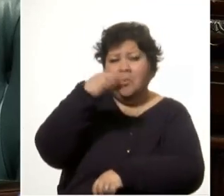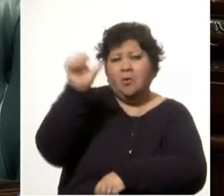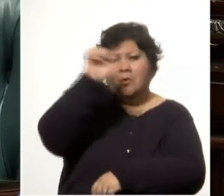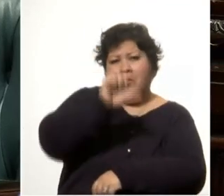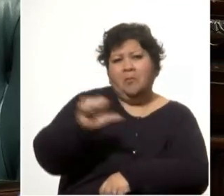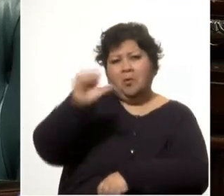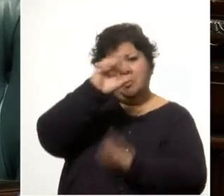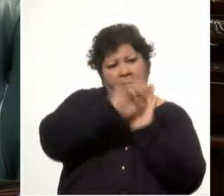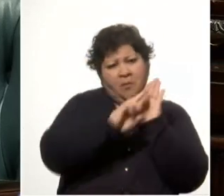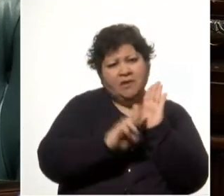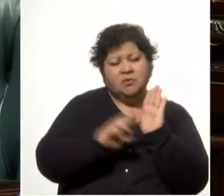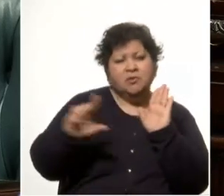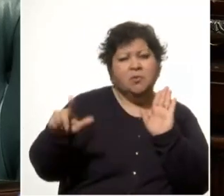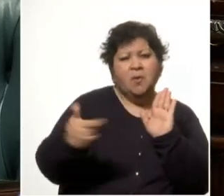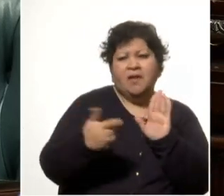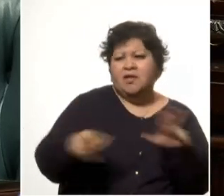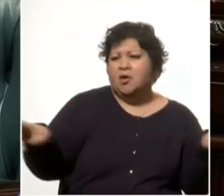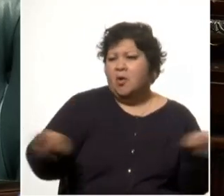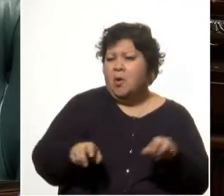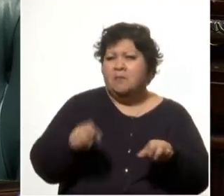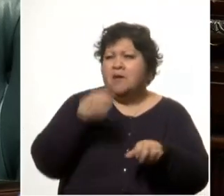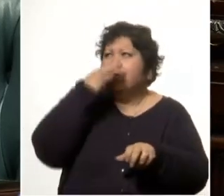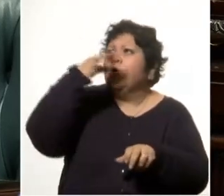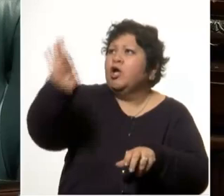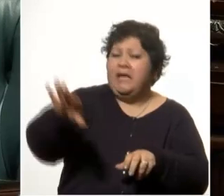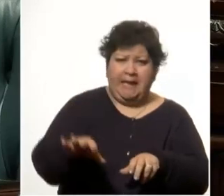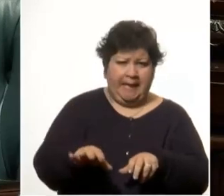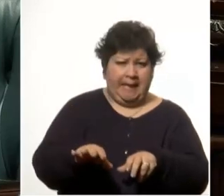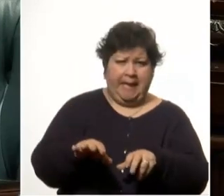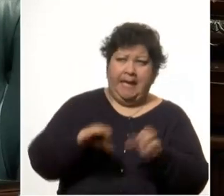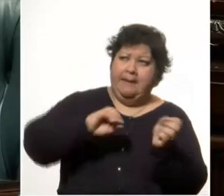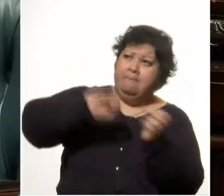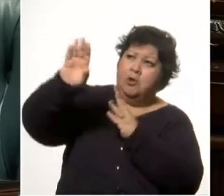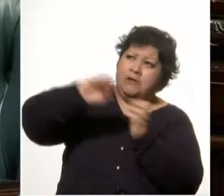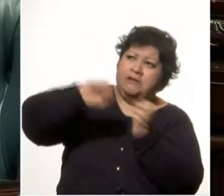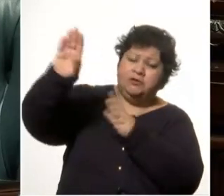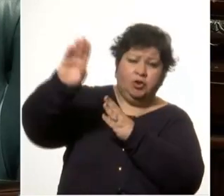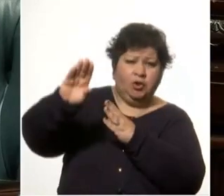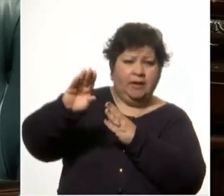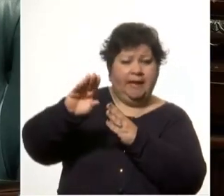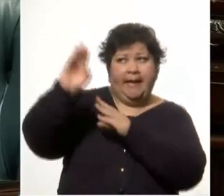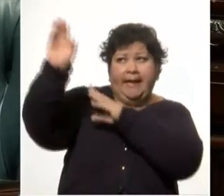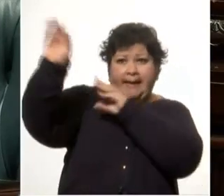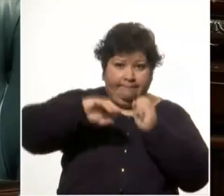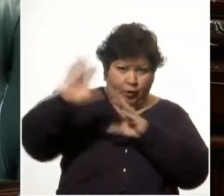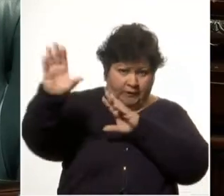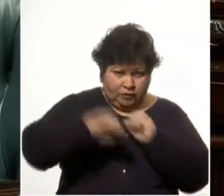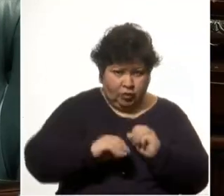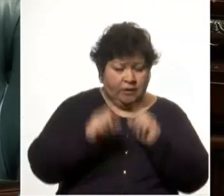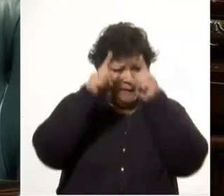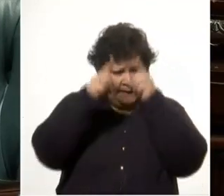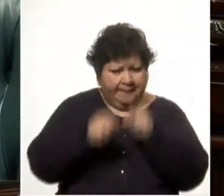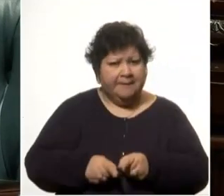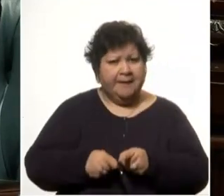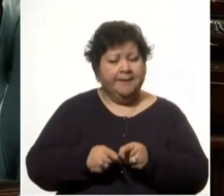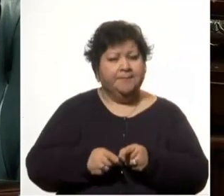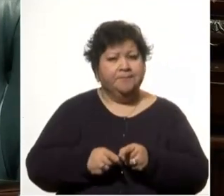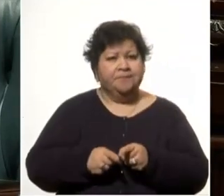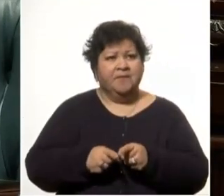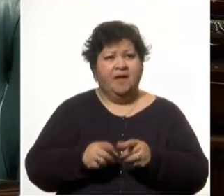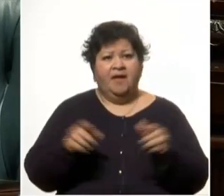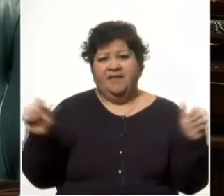regulación, que podrá cobrar las tarifas que quiera a nuestras exportaciones e importaciones, deteriorando